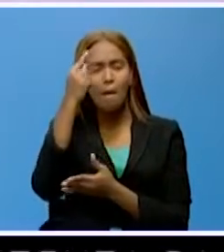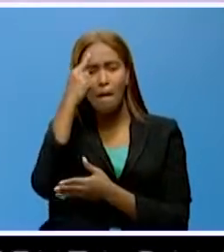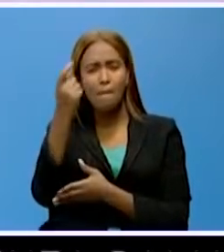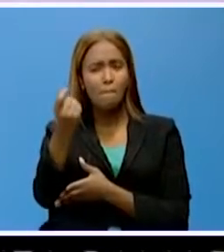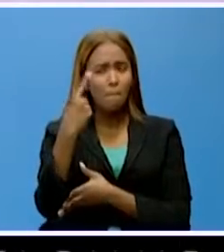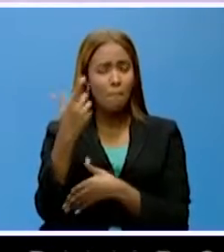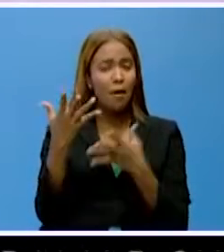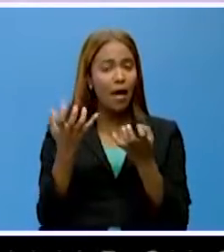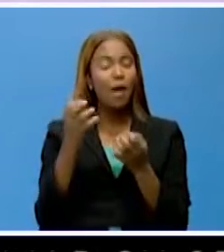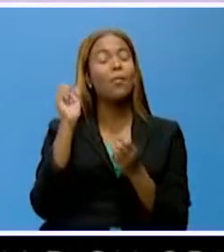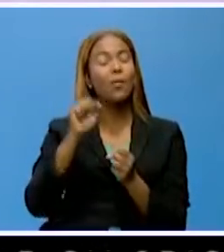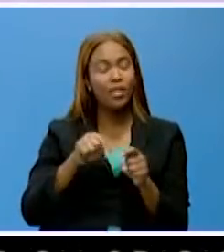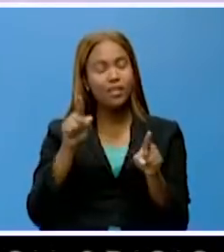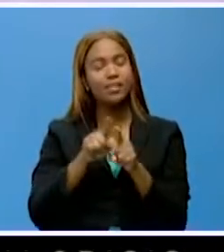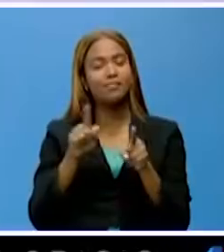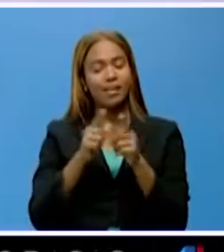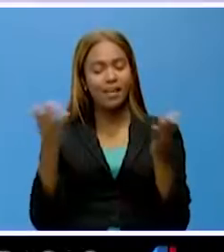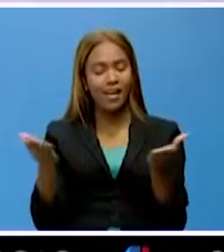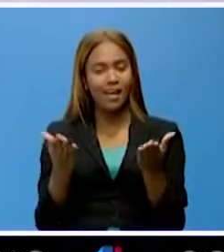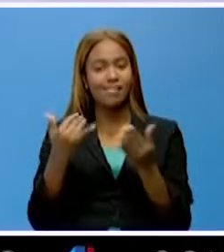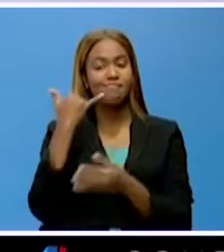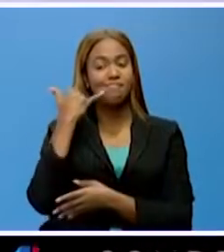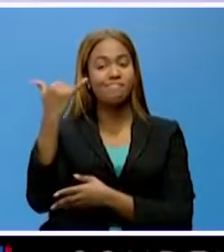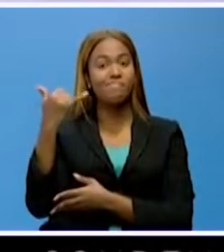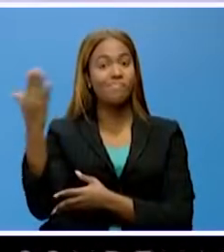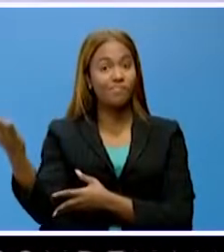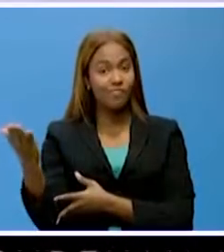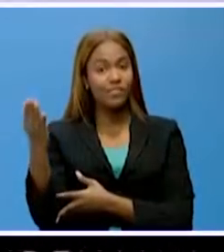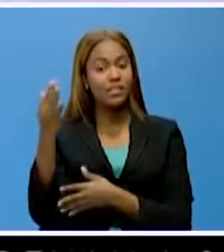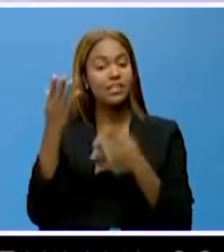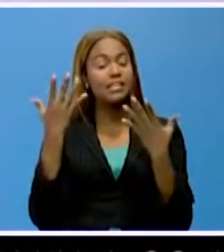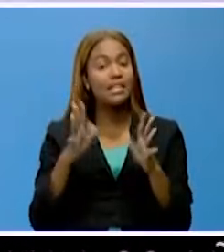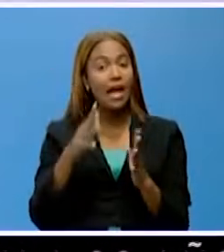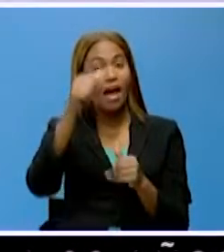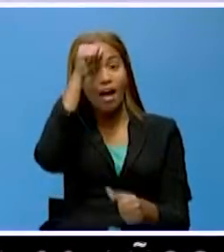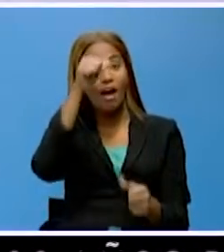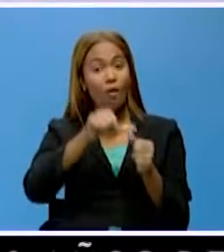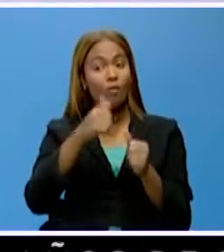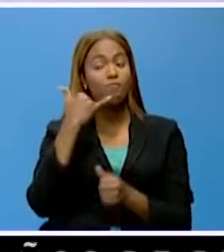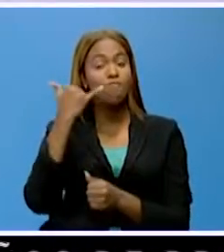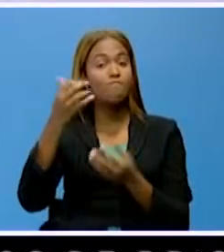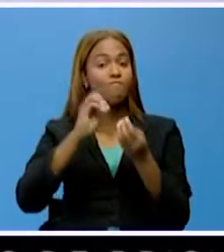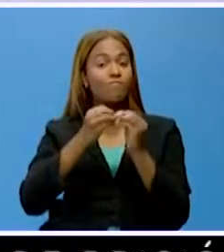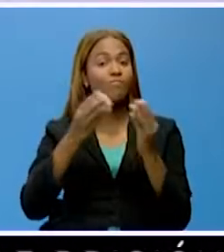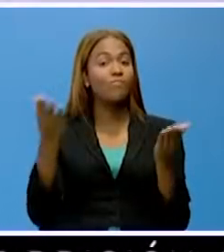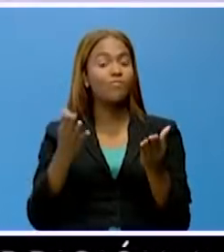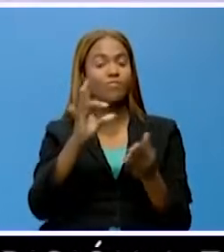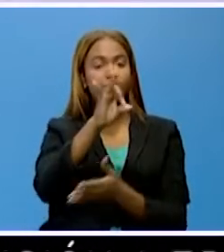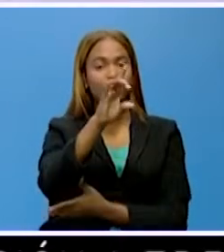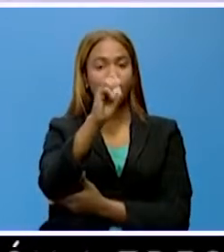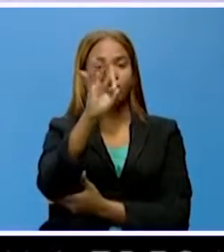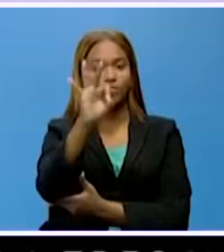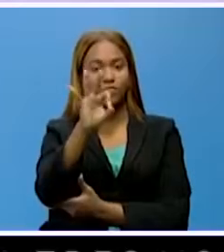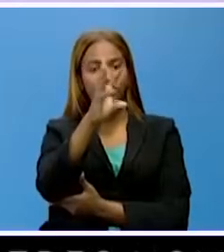pues también pueden hacerla acá a la experta en migración. Así que desde ya, recuerden los teléfonos, lo vamos a titular ahí,